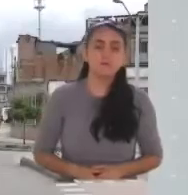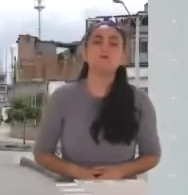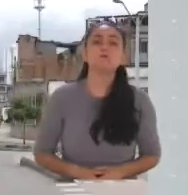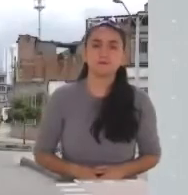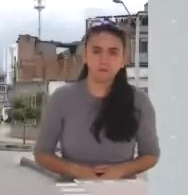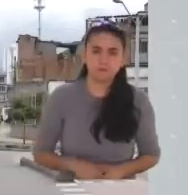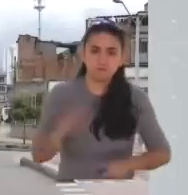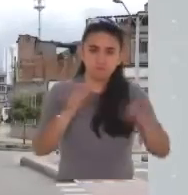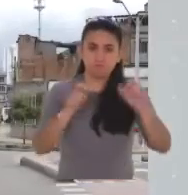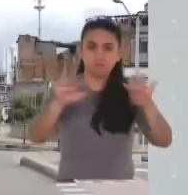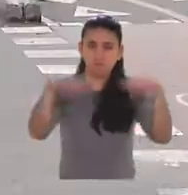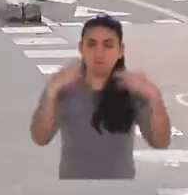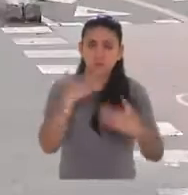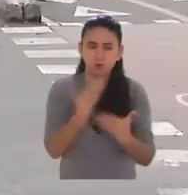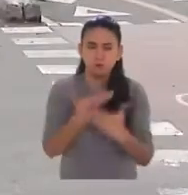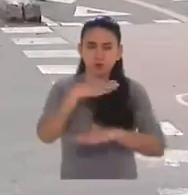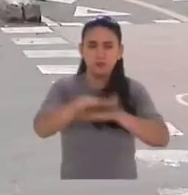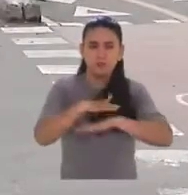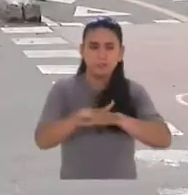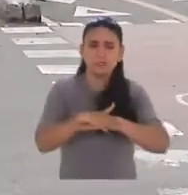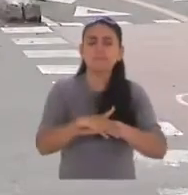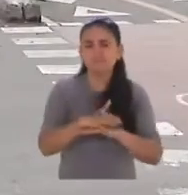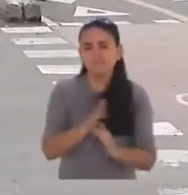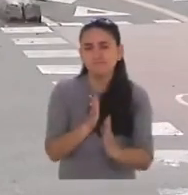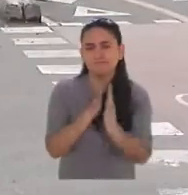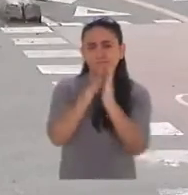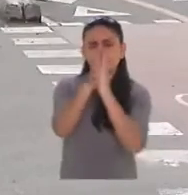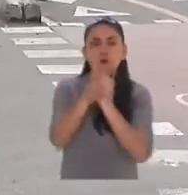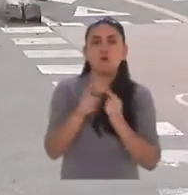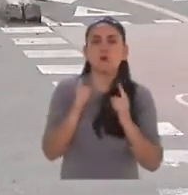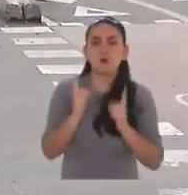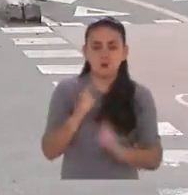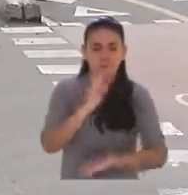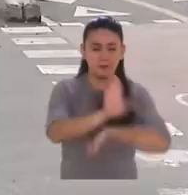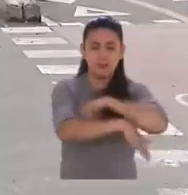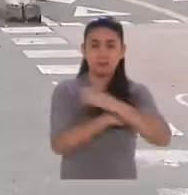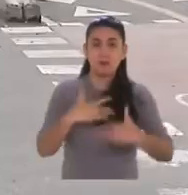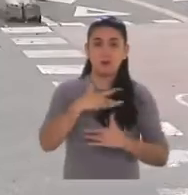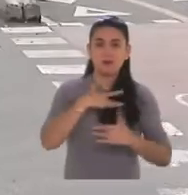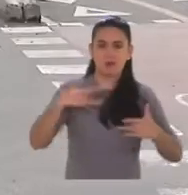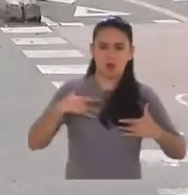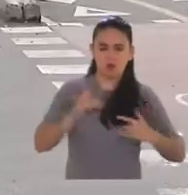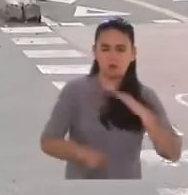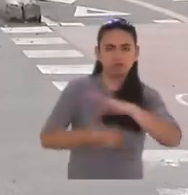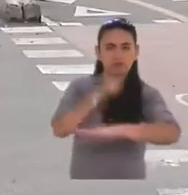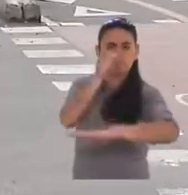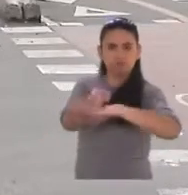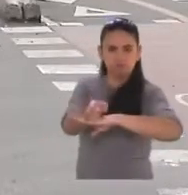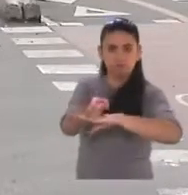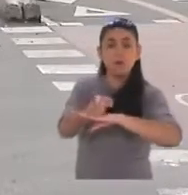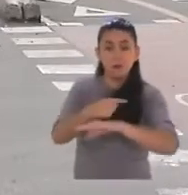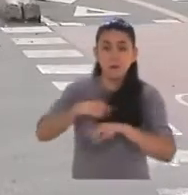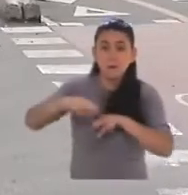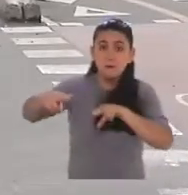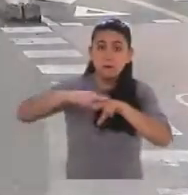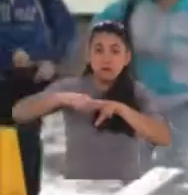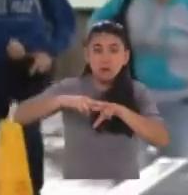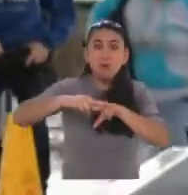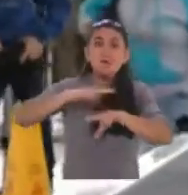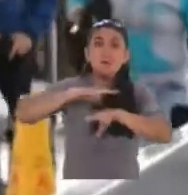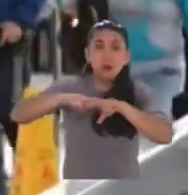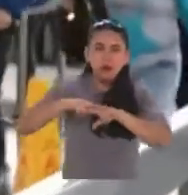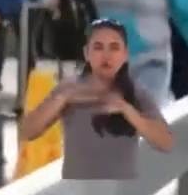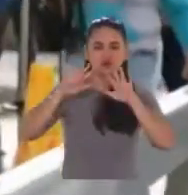Paola, televidentes, buenas tardes. Pues mire, es dirección del Ministerio de Salud y por eso el metro, el sistema de transporte